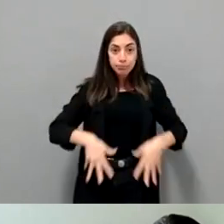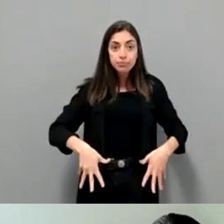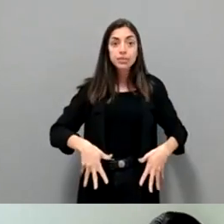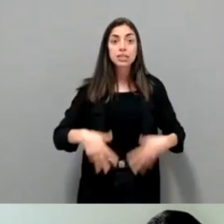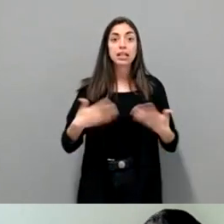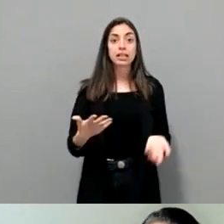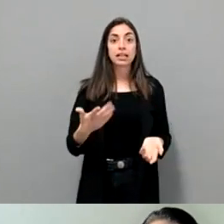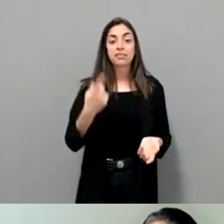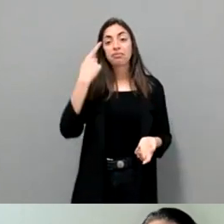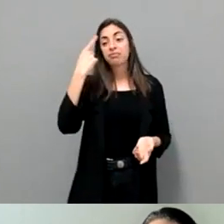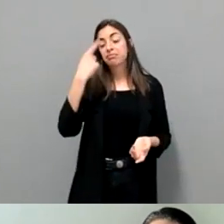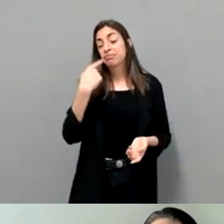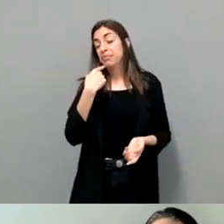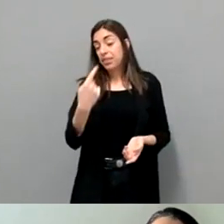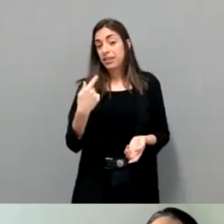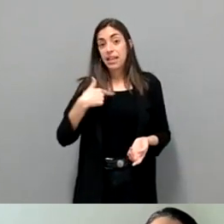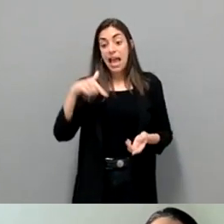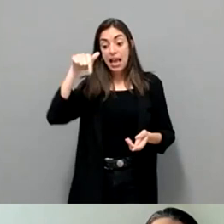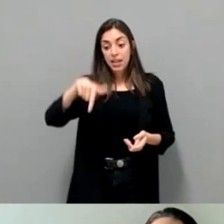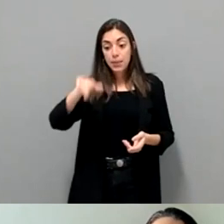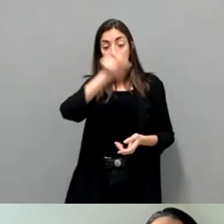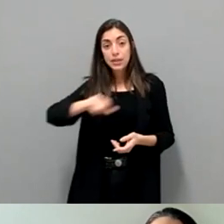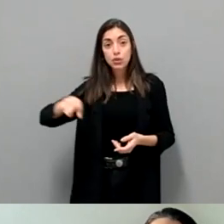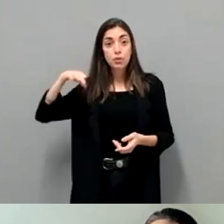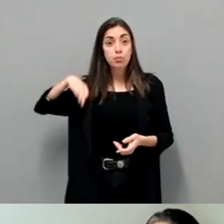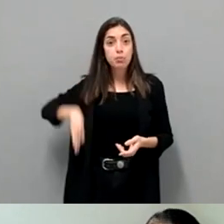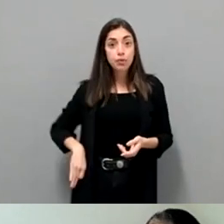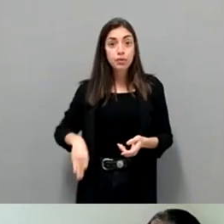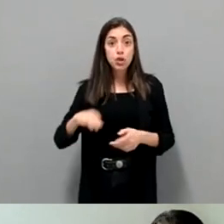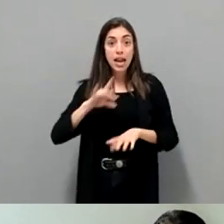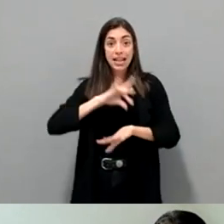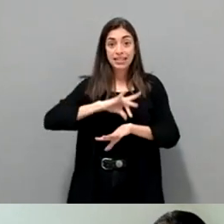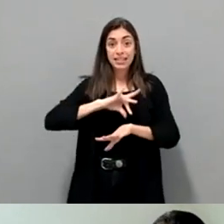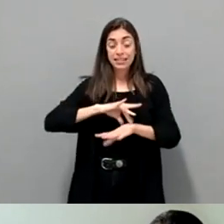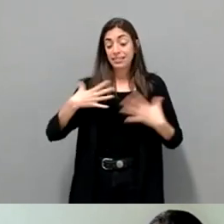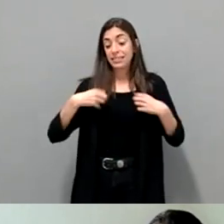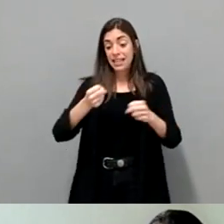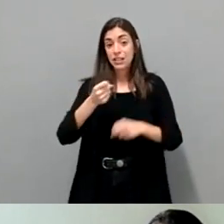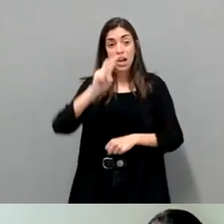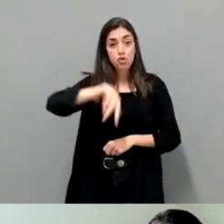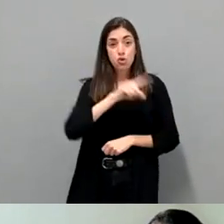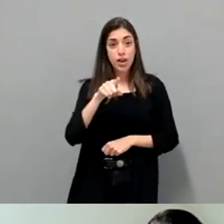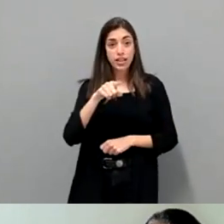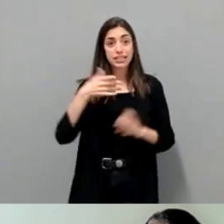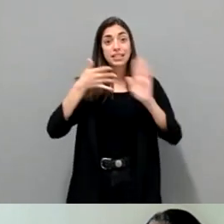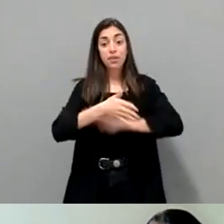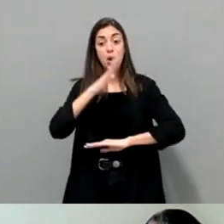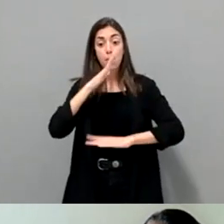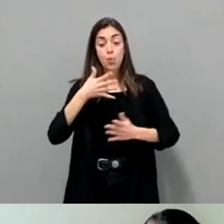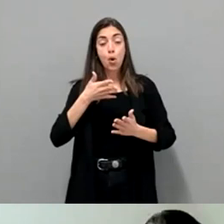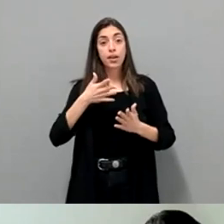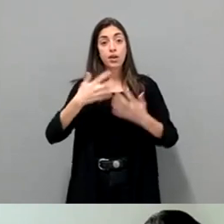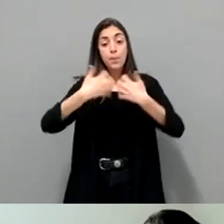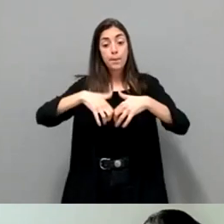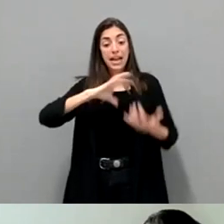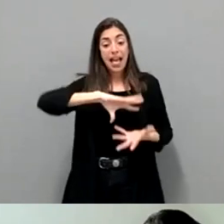los profesionales sanitarios, sino la falta de adaptación de los medios, le plantean